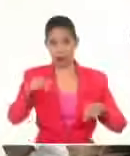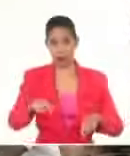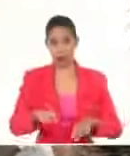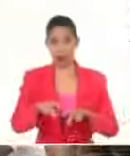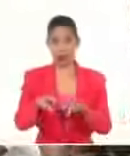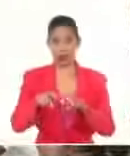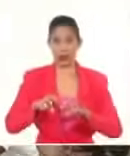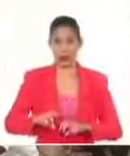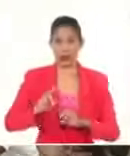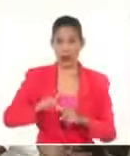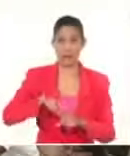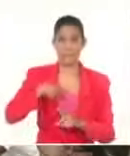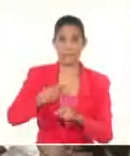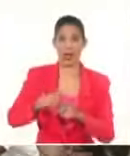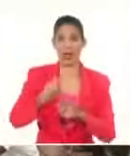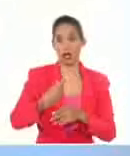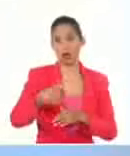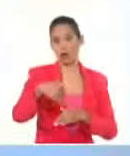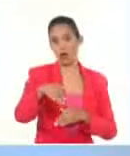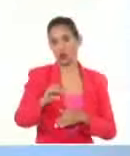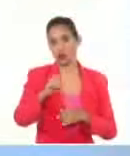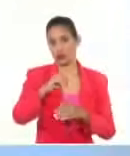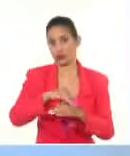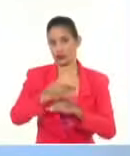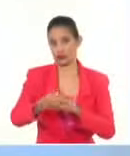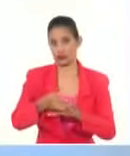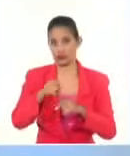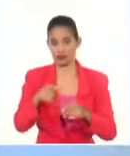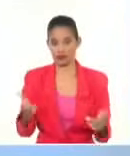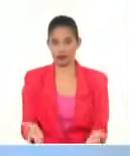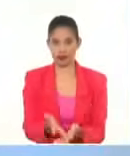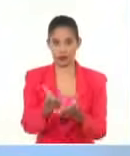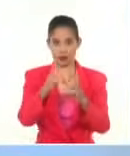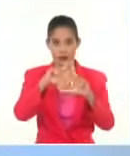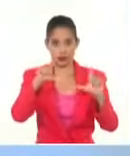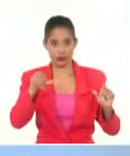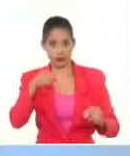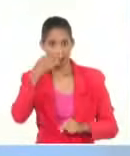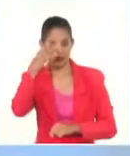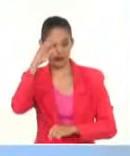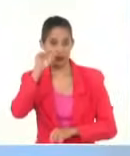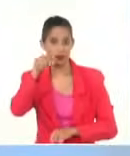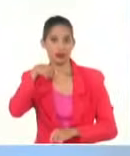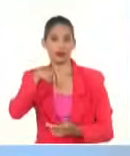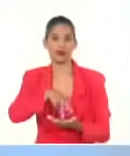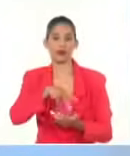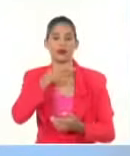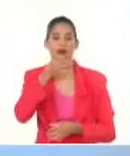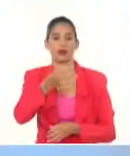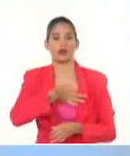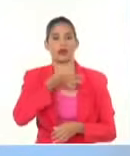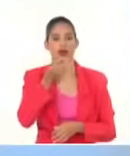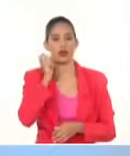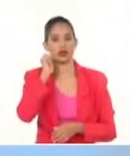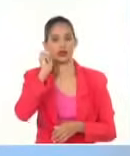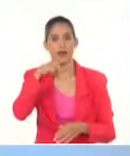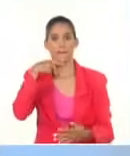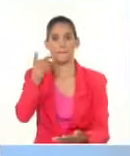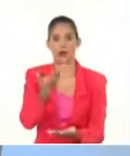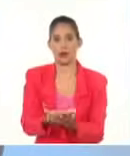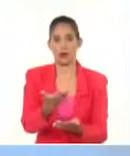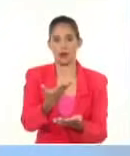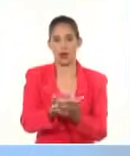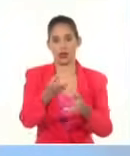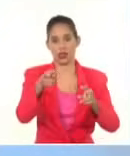desarrollo sustentable en el país. La nueva propuesta responde a los cambios ocurridos en Cuba en los últimos años y protege